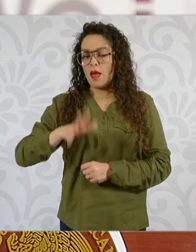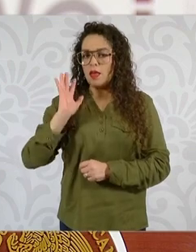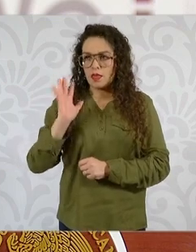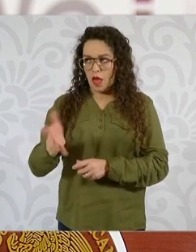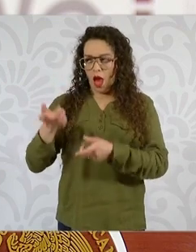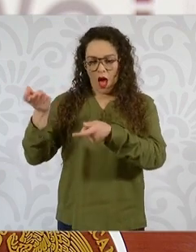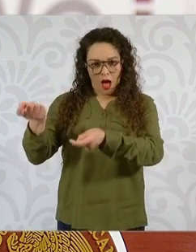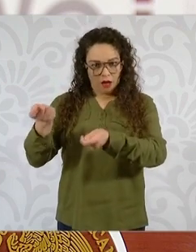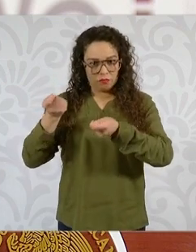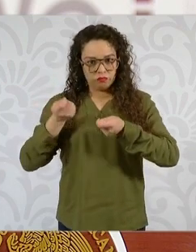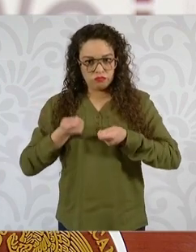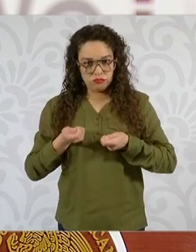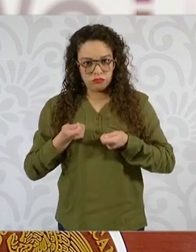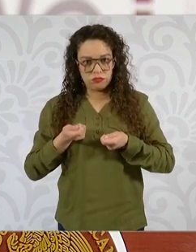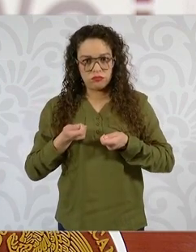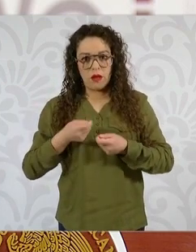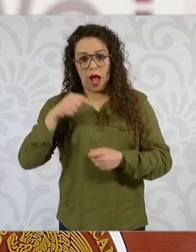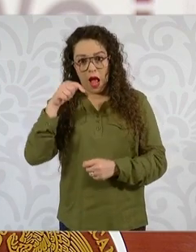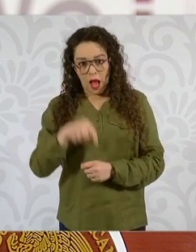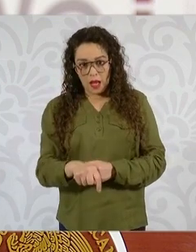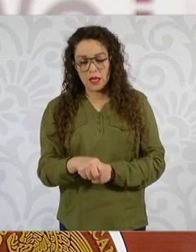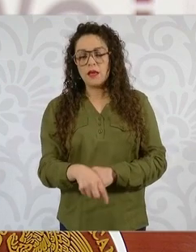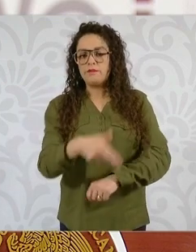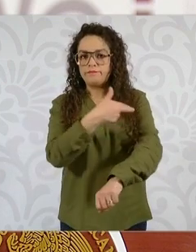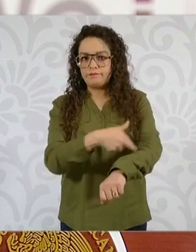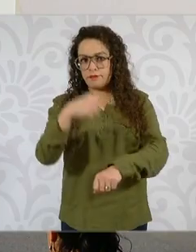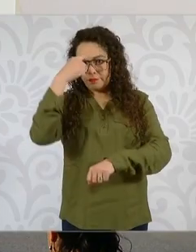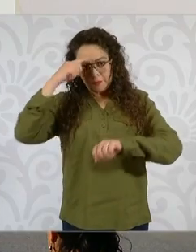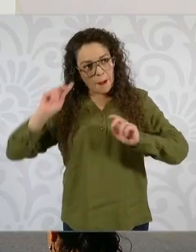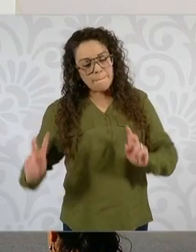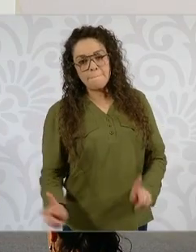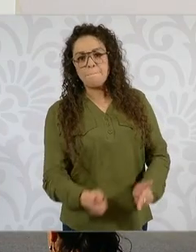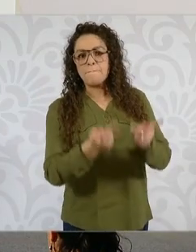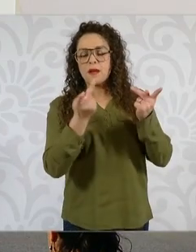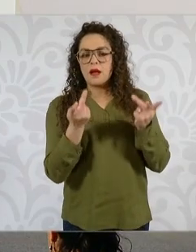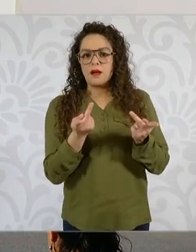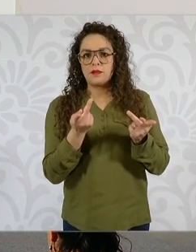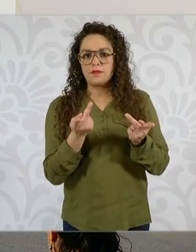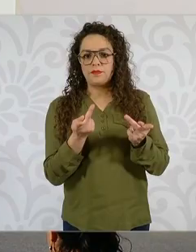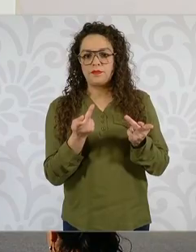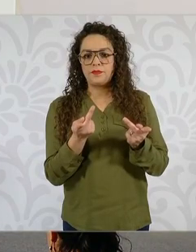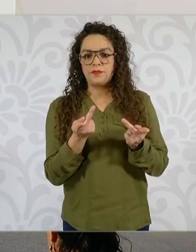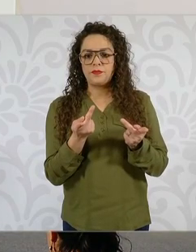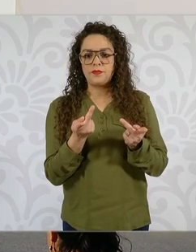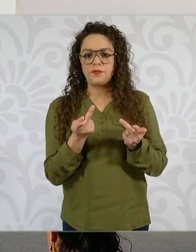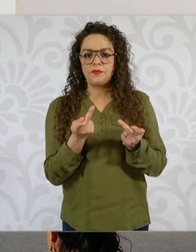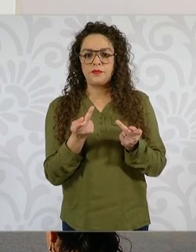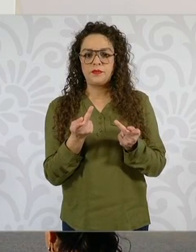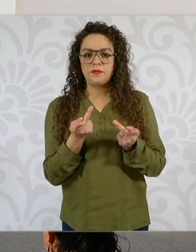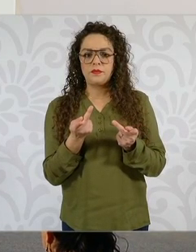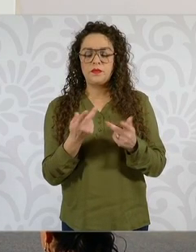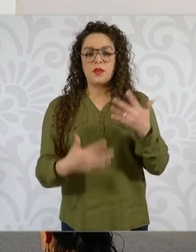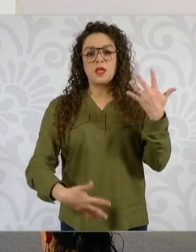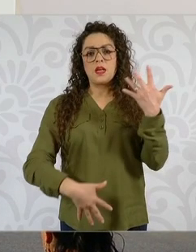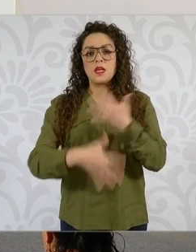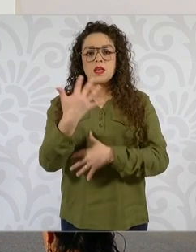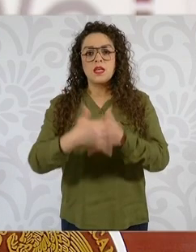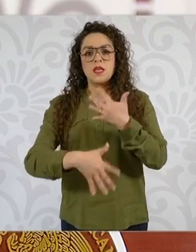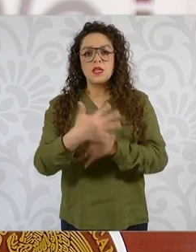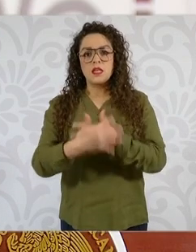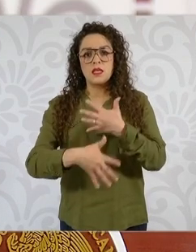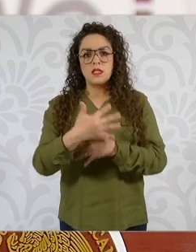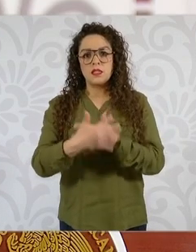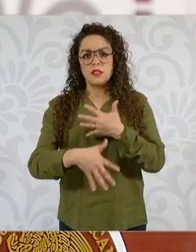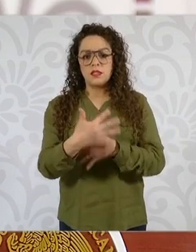para su venta. Y ya han sido aseguradas 15 propiedades